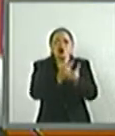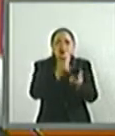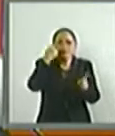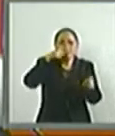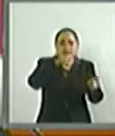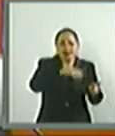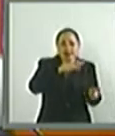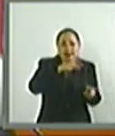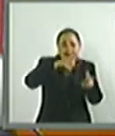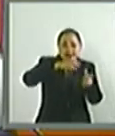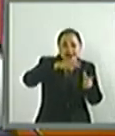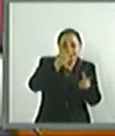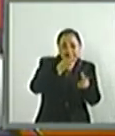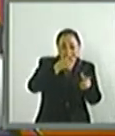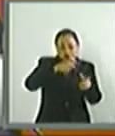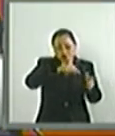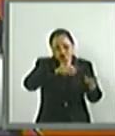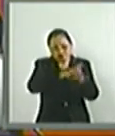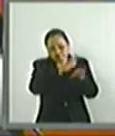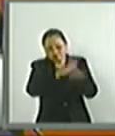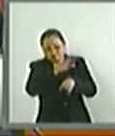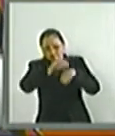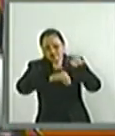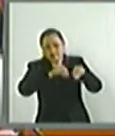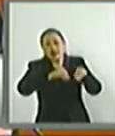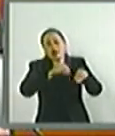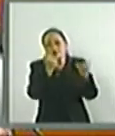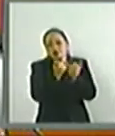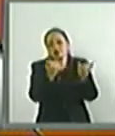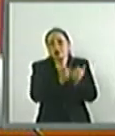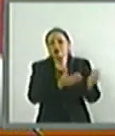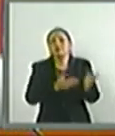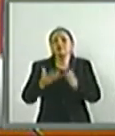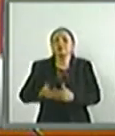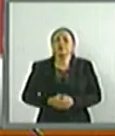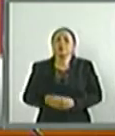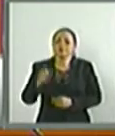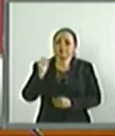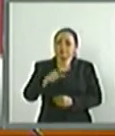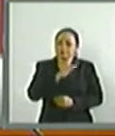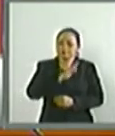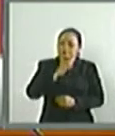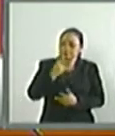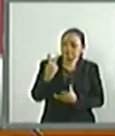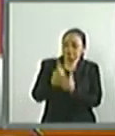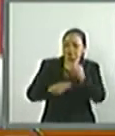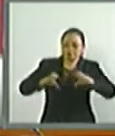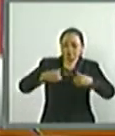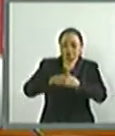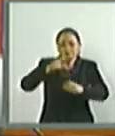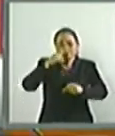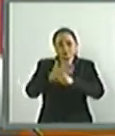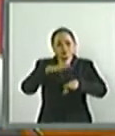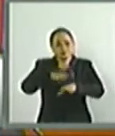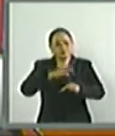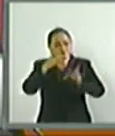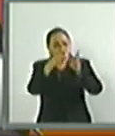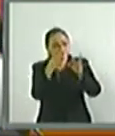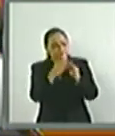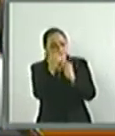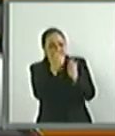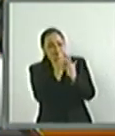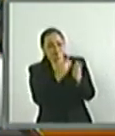que para corregir estas observaciones se realice año con año. Hacerlas de esta manera corresponsables en el desarrollo y el cumplimiento